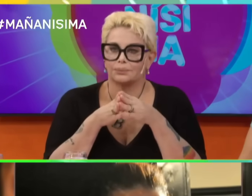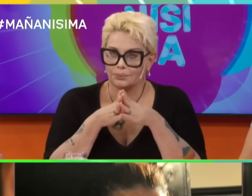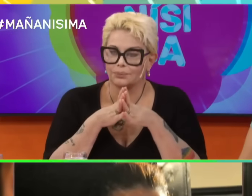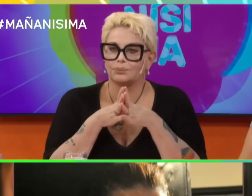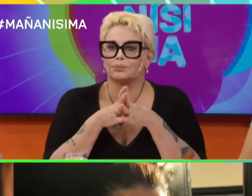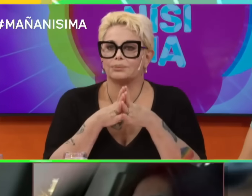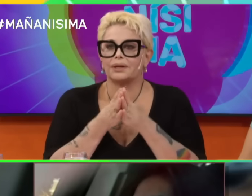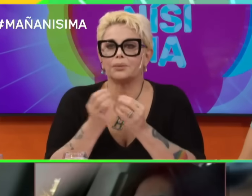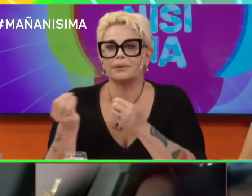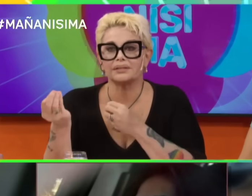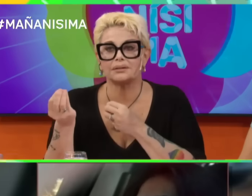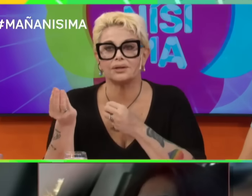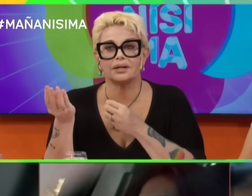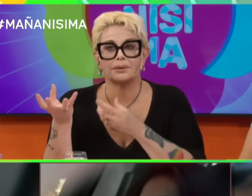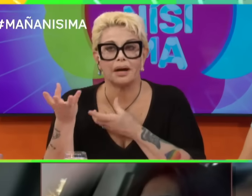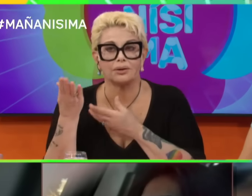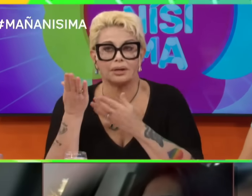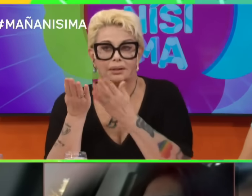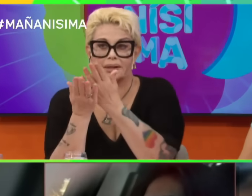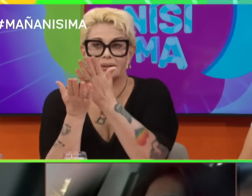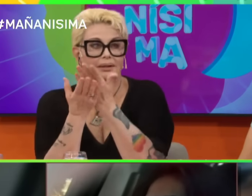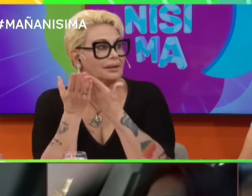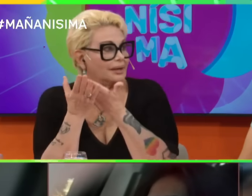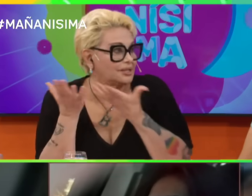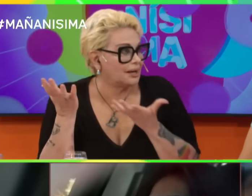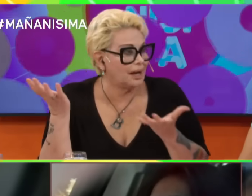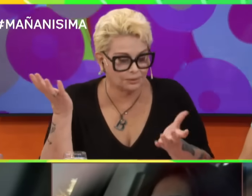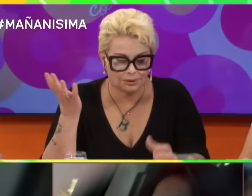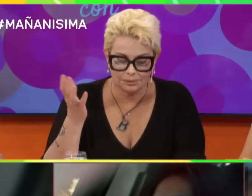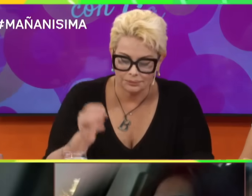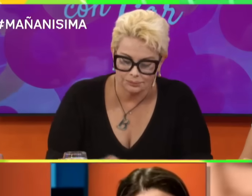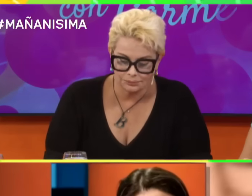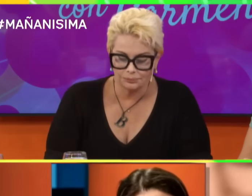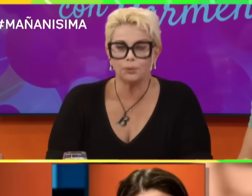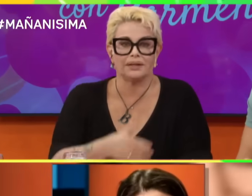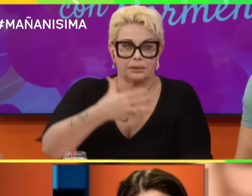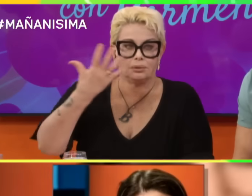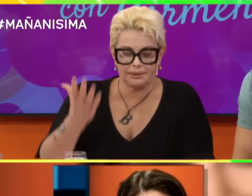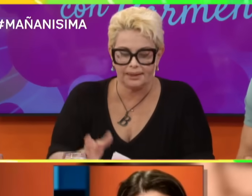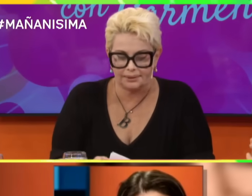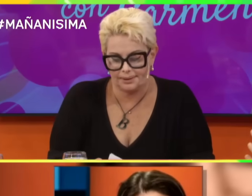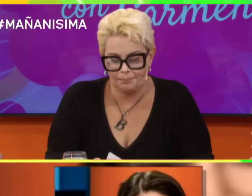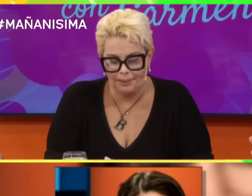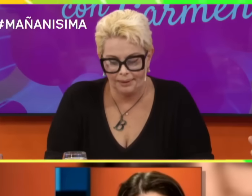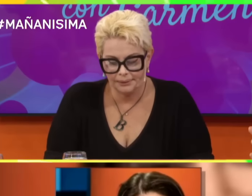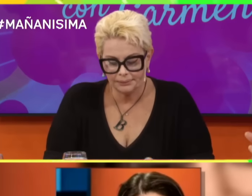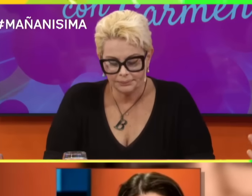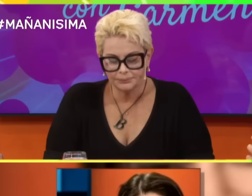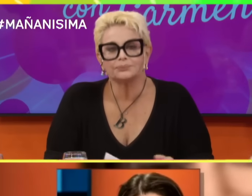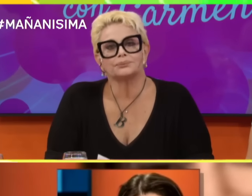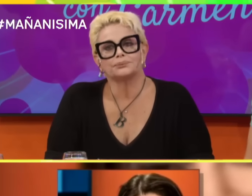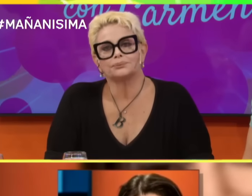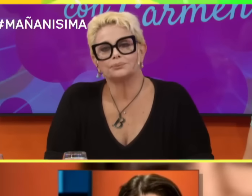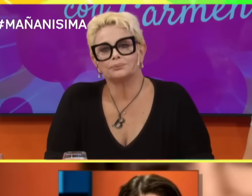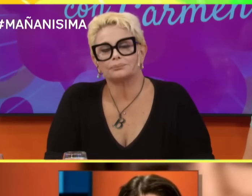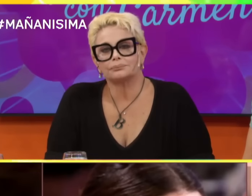mucho la atención eso. Tener un pedacito del hermano en ella. ¿Vos le encontrás alguna explicación vos a ese desamor, digamos, o esas no